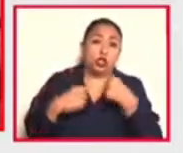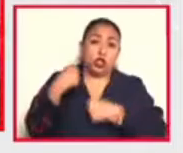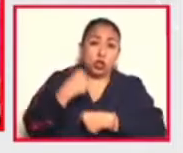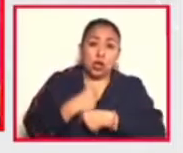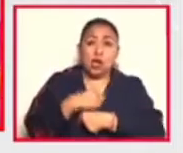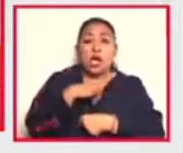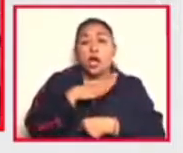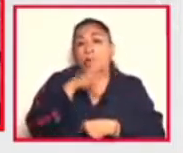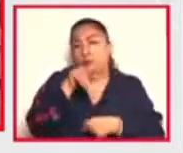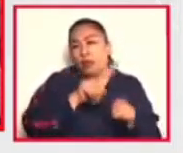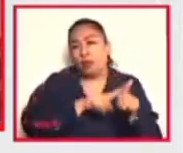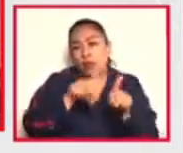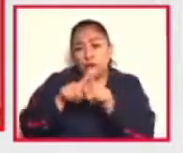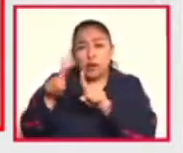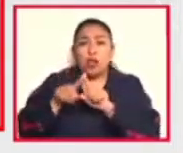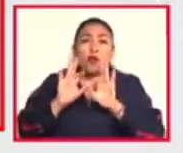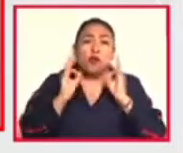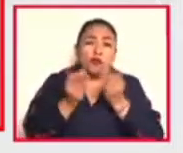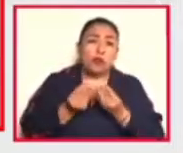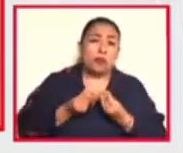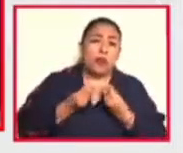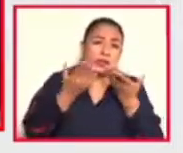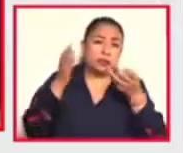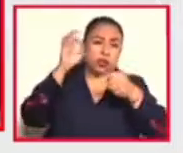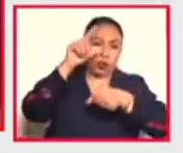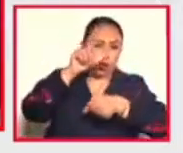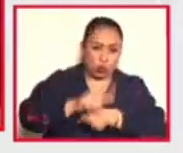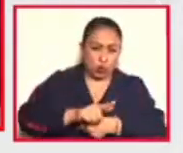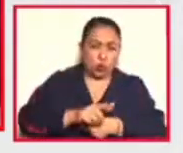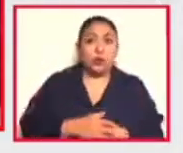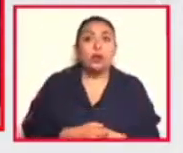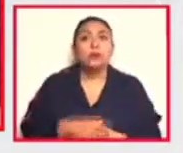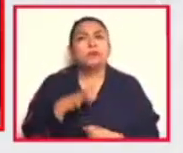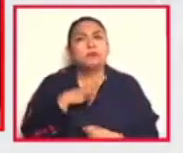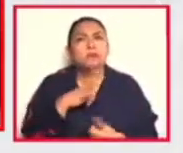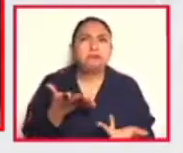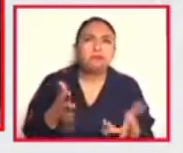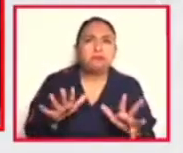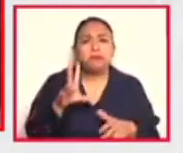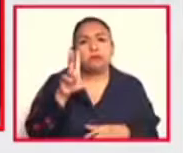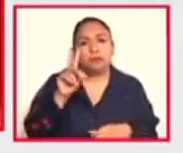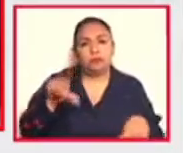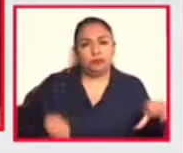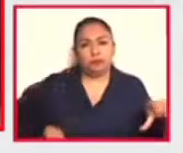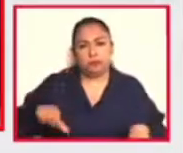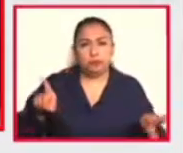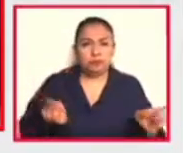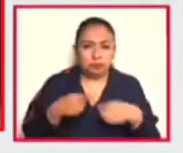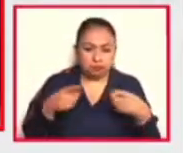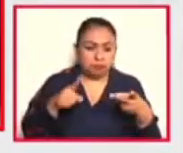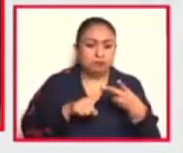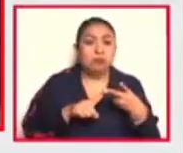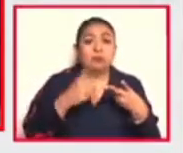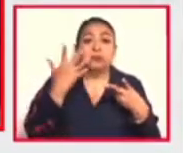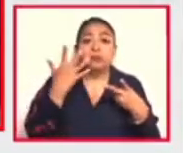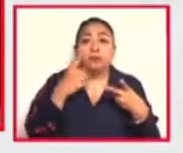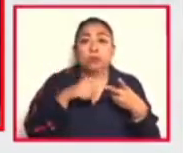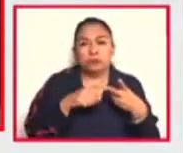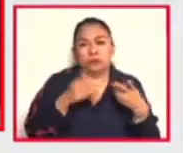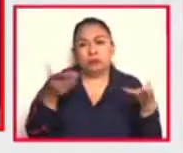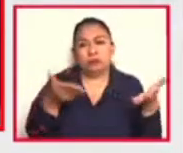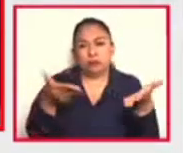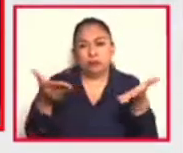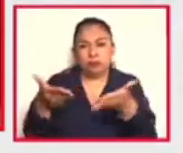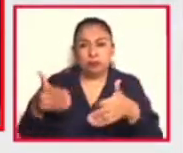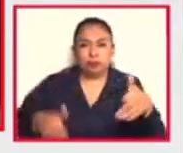gran diversidad de manifestaciones culturales. Tendremos alrededor 30 actividades de música, 5 presentaciones de teatro, 6